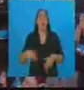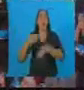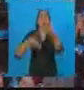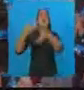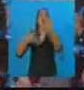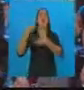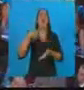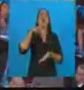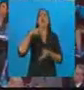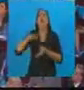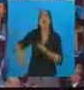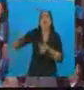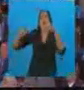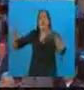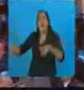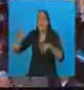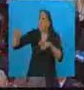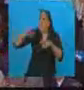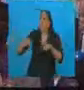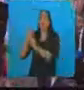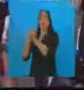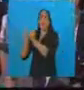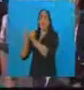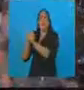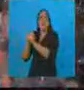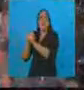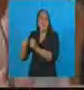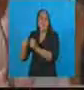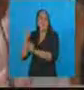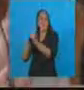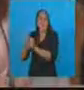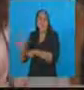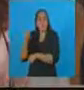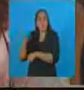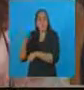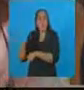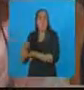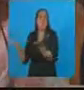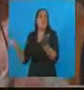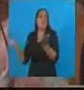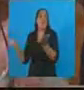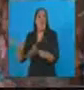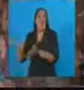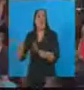Parques Industriales Públicos del Bicentenario. Esta política